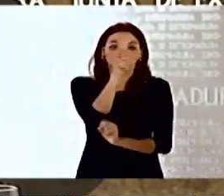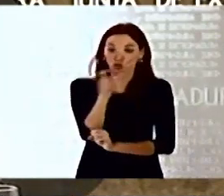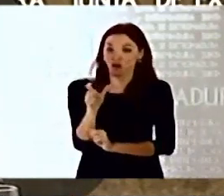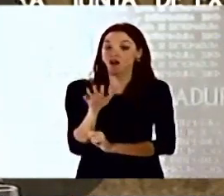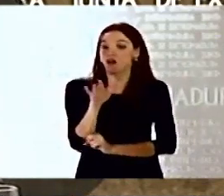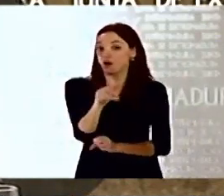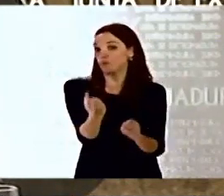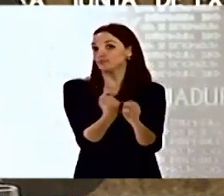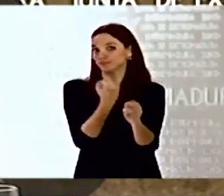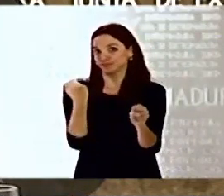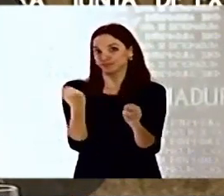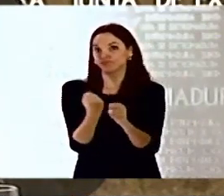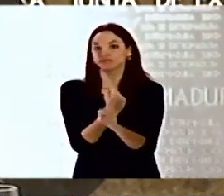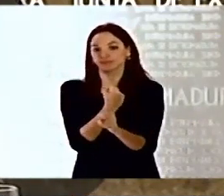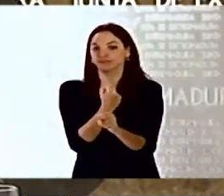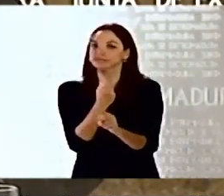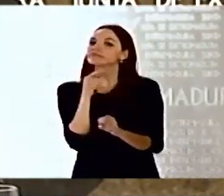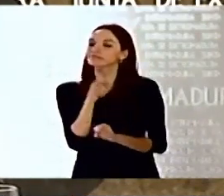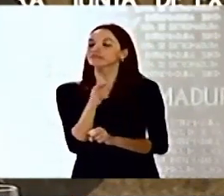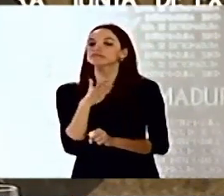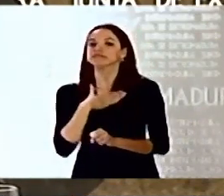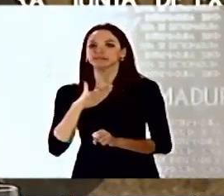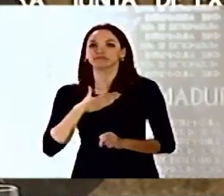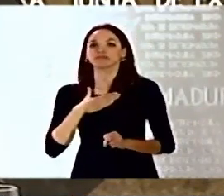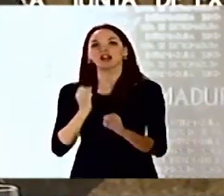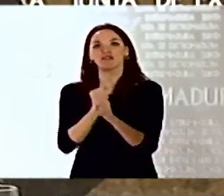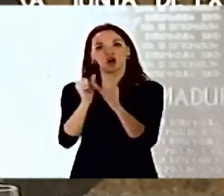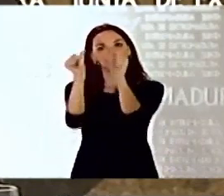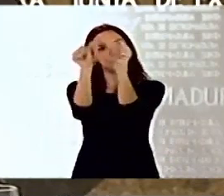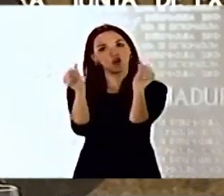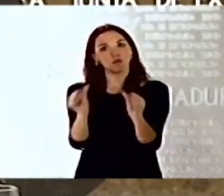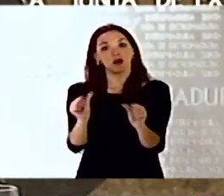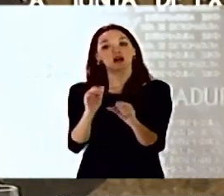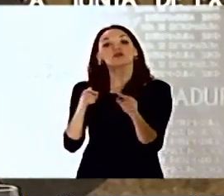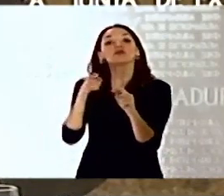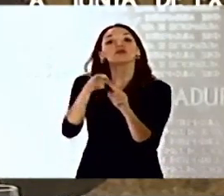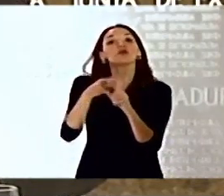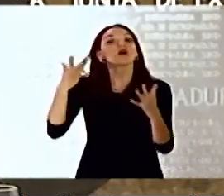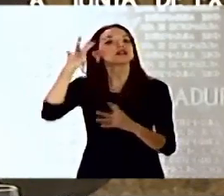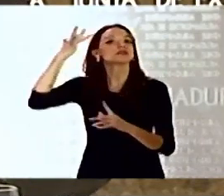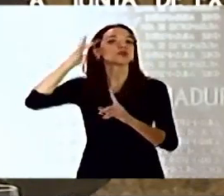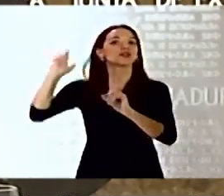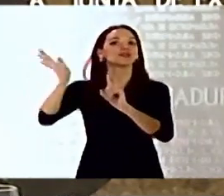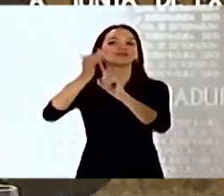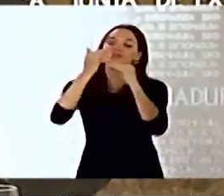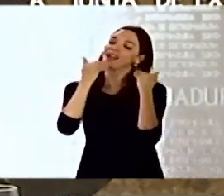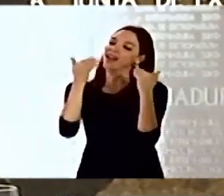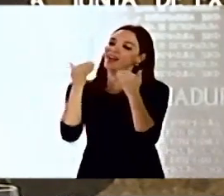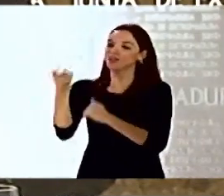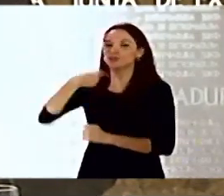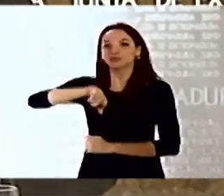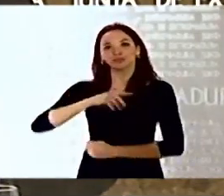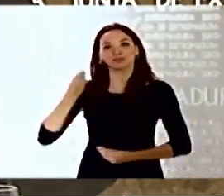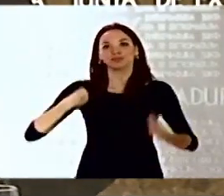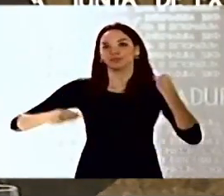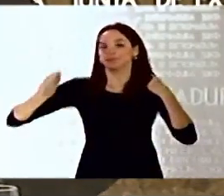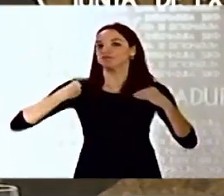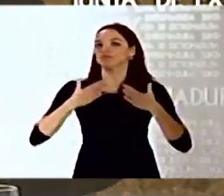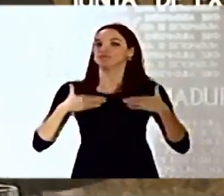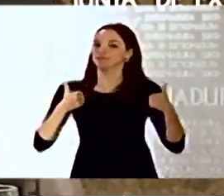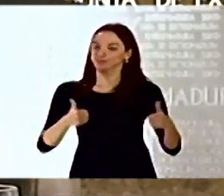zona. Esta es nuestra hoja de ruta para alcanzar los sueños. Muchas gracias y estoy a vuestra disposición para